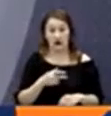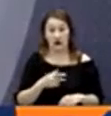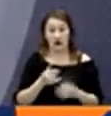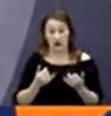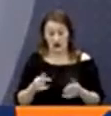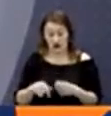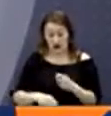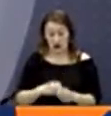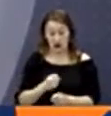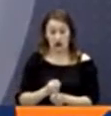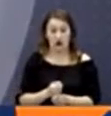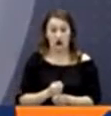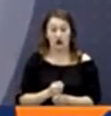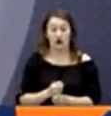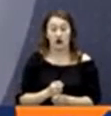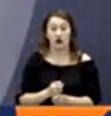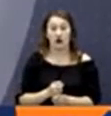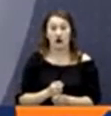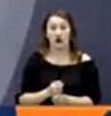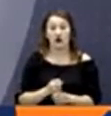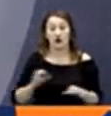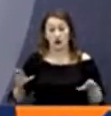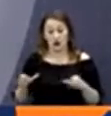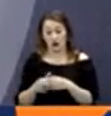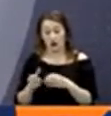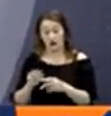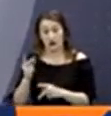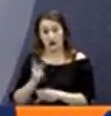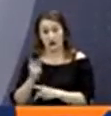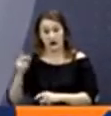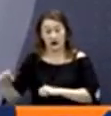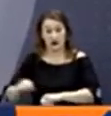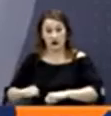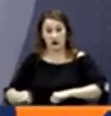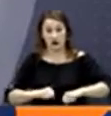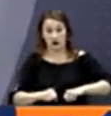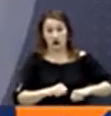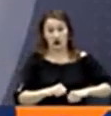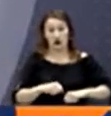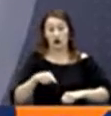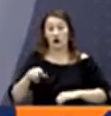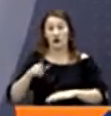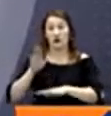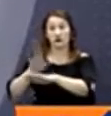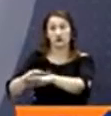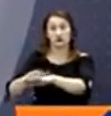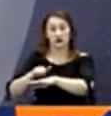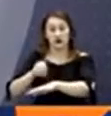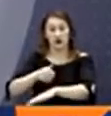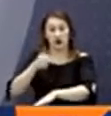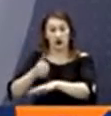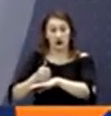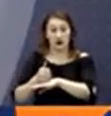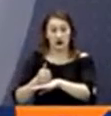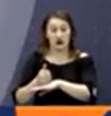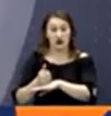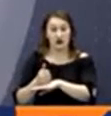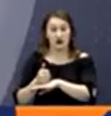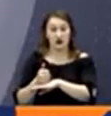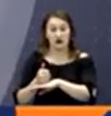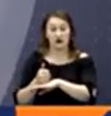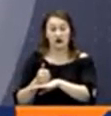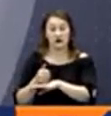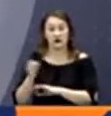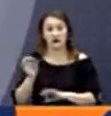año la Unidad Nacional de Riesgo alertó a las autoridades territoriales para que se